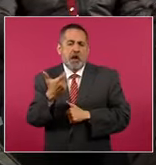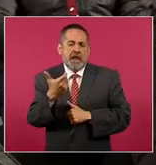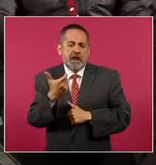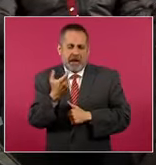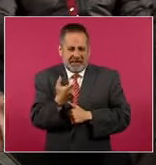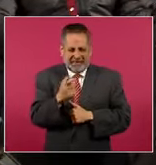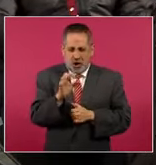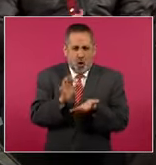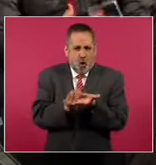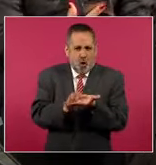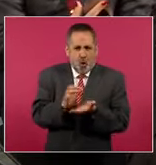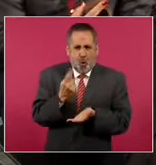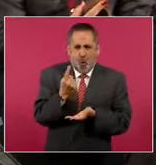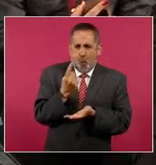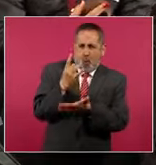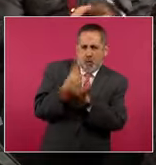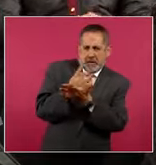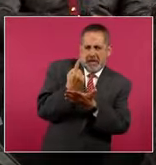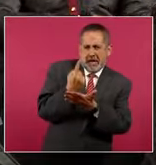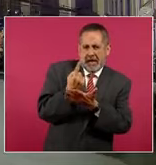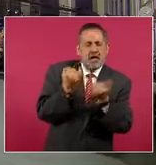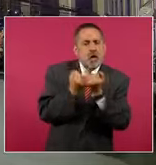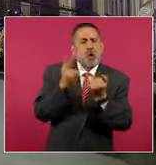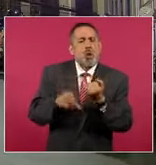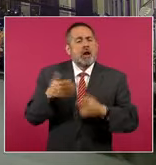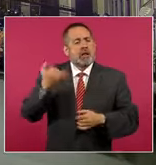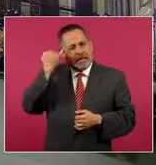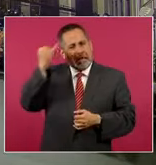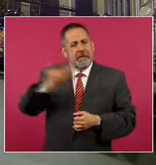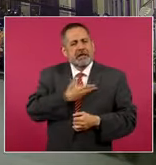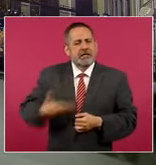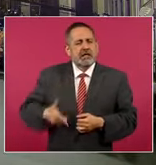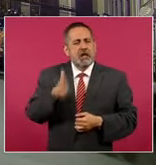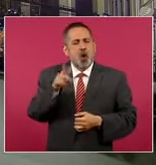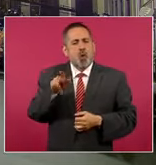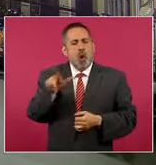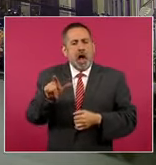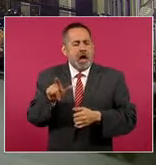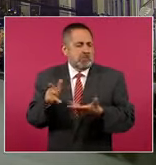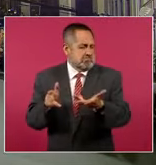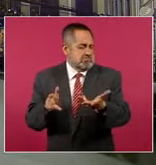única, como plantea el presidente Lula. Bueno,